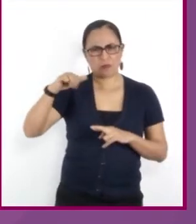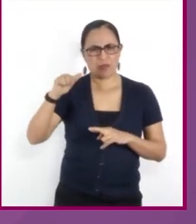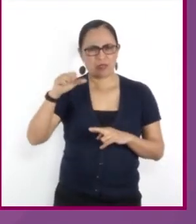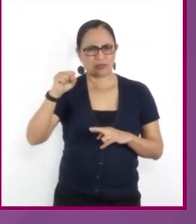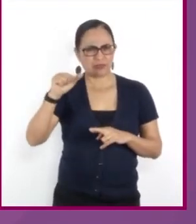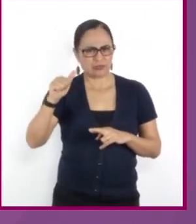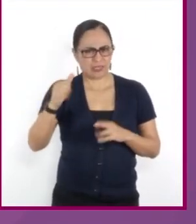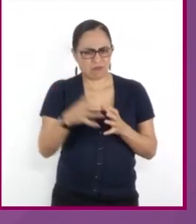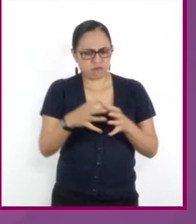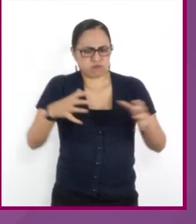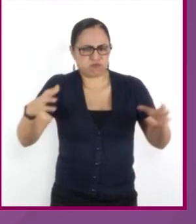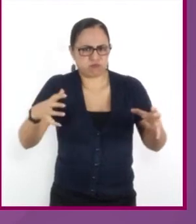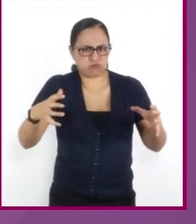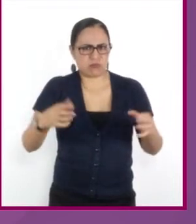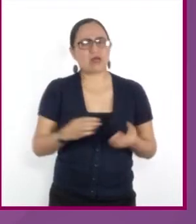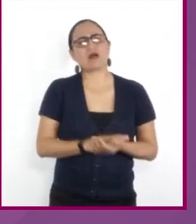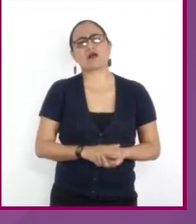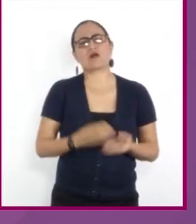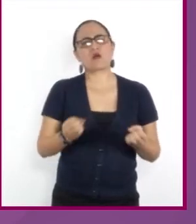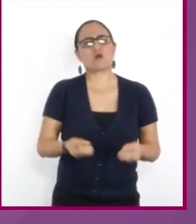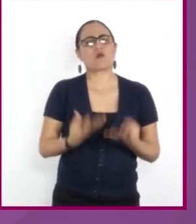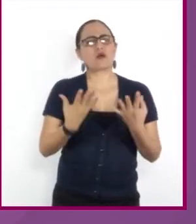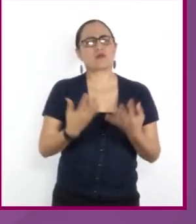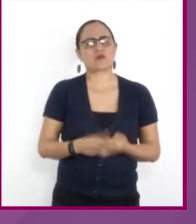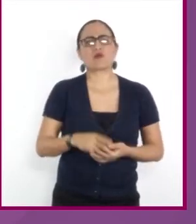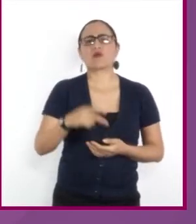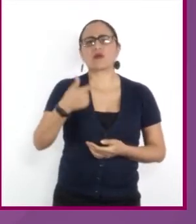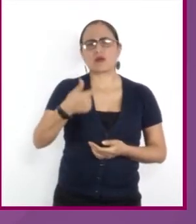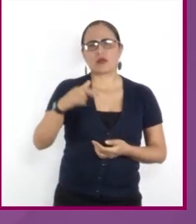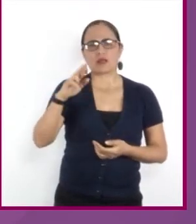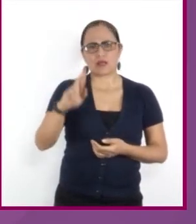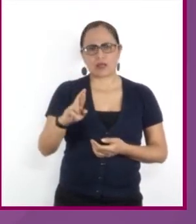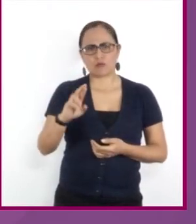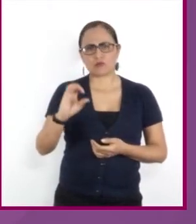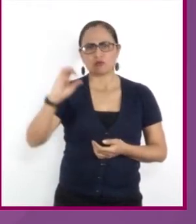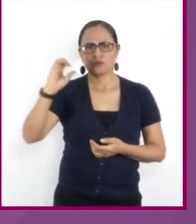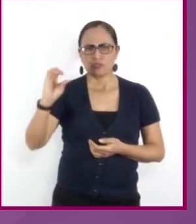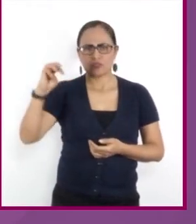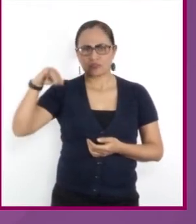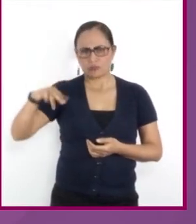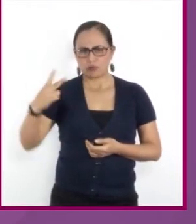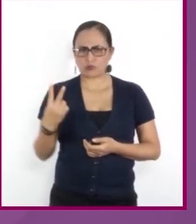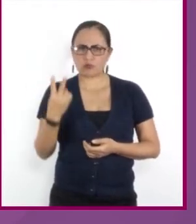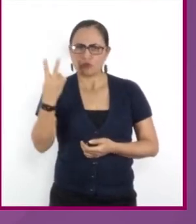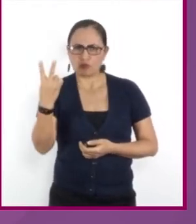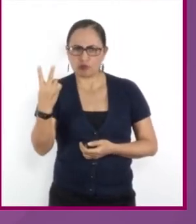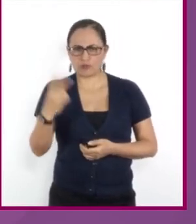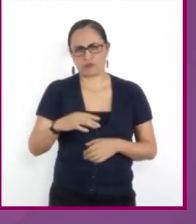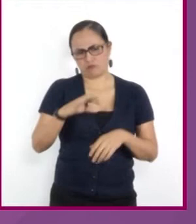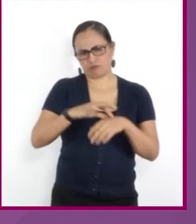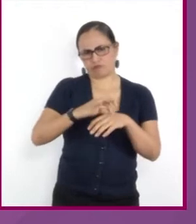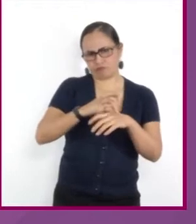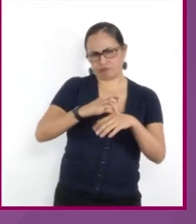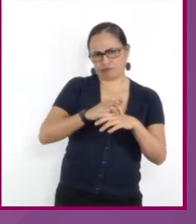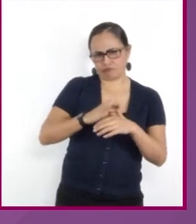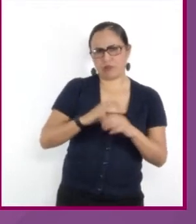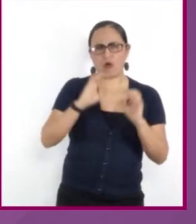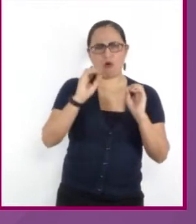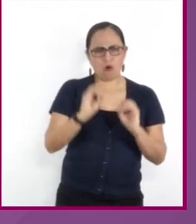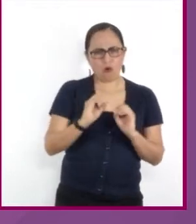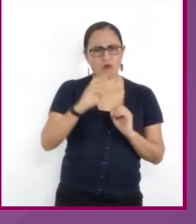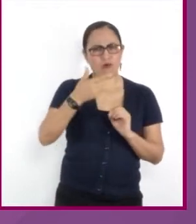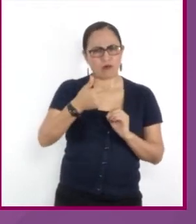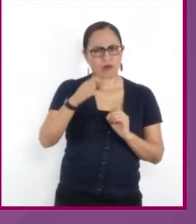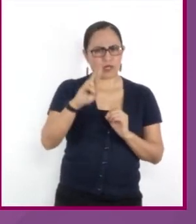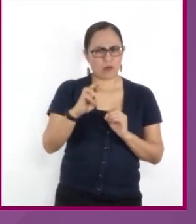volumen, su unidad de medida son gramos por centímetro cúbico, en el caso de sólidos, o gramos por